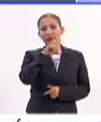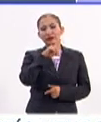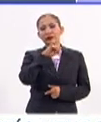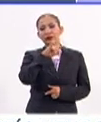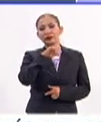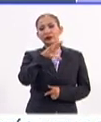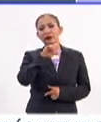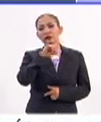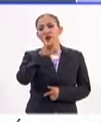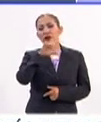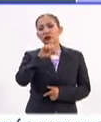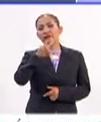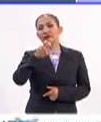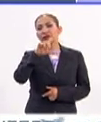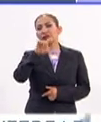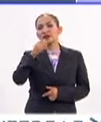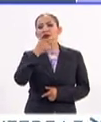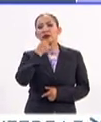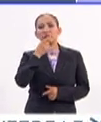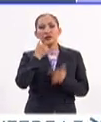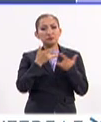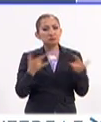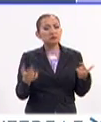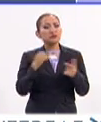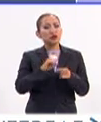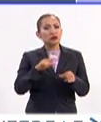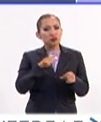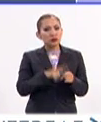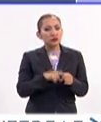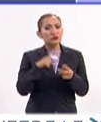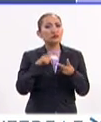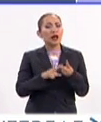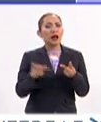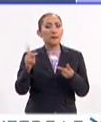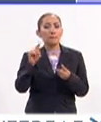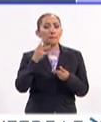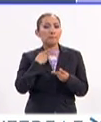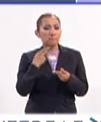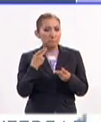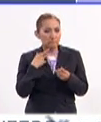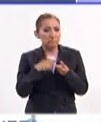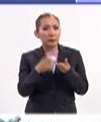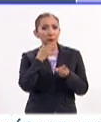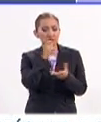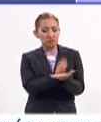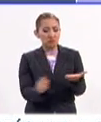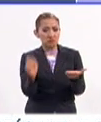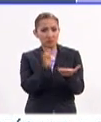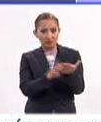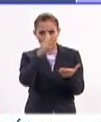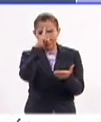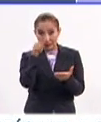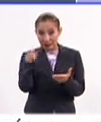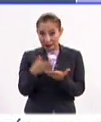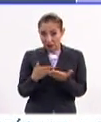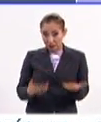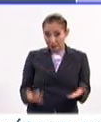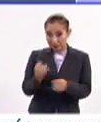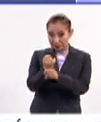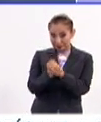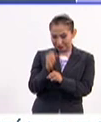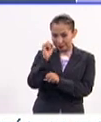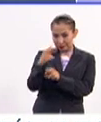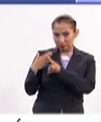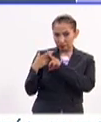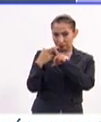Cosío Villegas, un economista, historiador, sociólogo, politólogo y ensayista mexicano. Y hoy en nuestro reportaje del día, en el